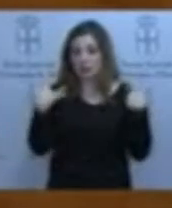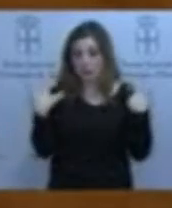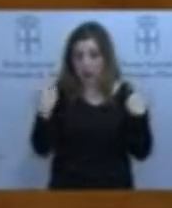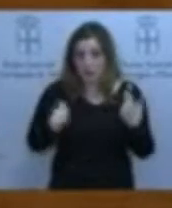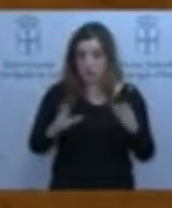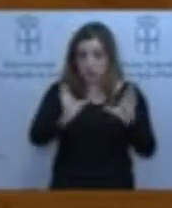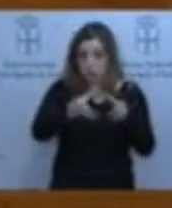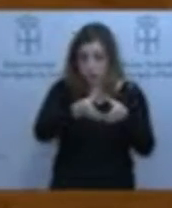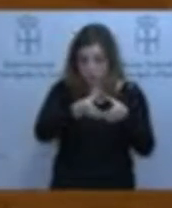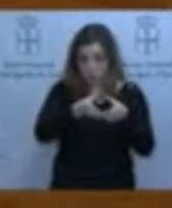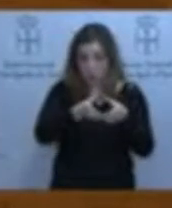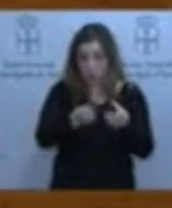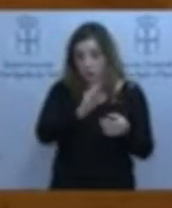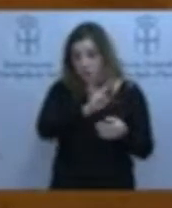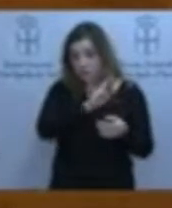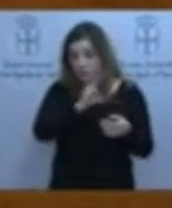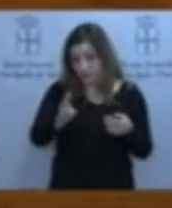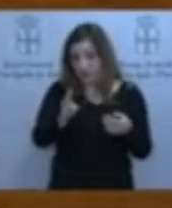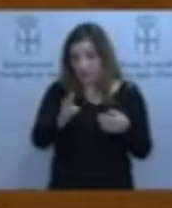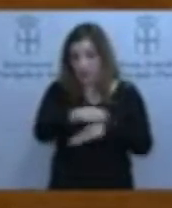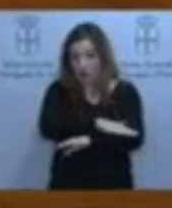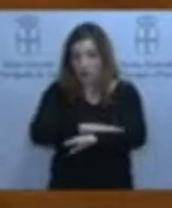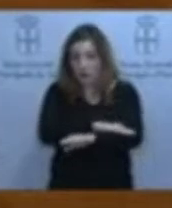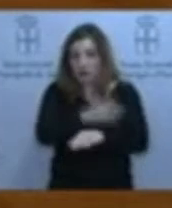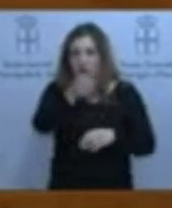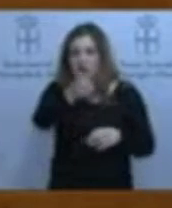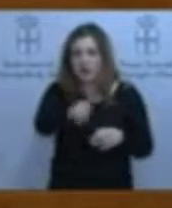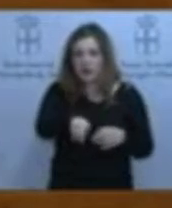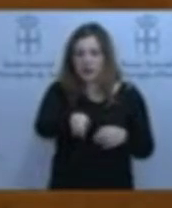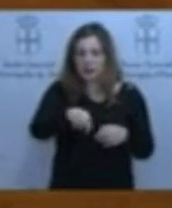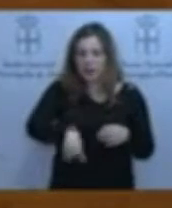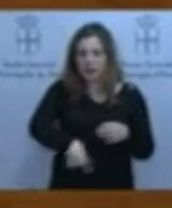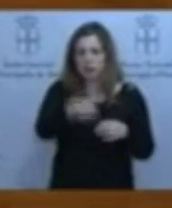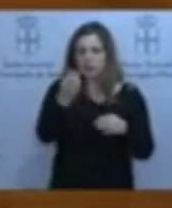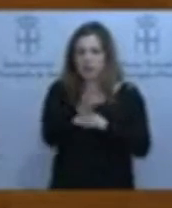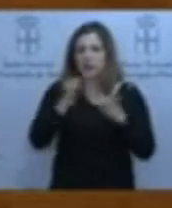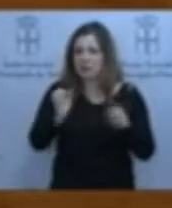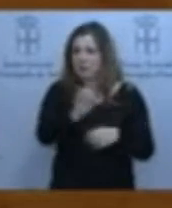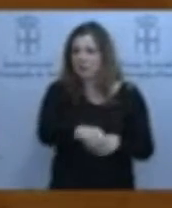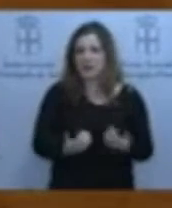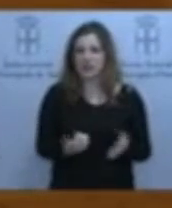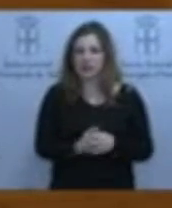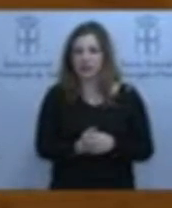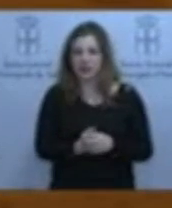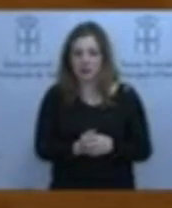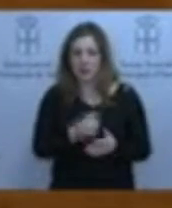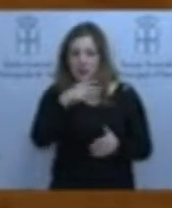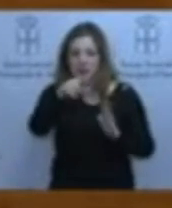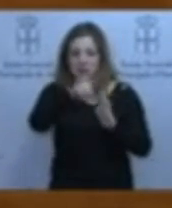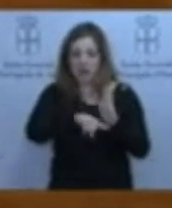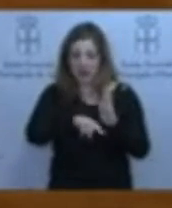que sustenta al Gobierno, se sigue admitiendo que no se haga caso de lo que se aprueba en esta Cámara. Pero aquí se aprobaron medidas de mayor